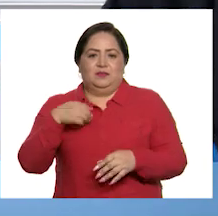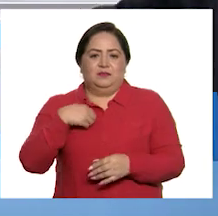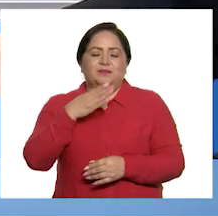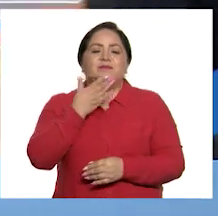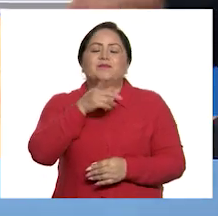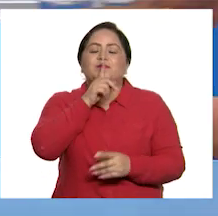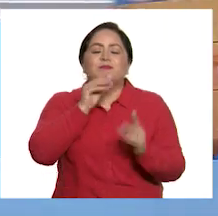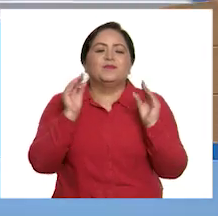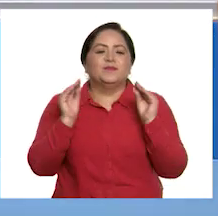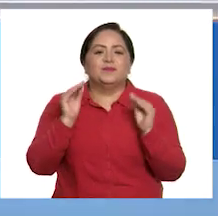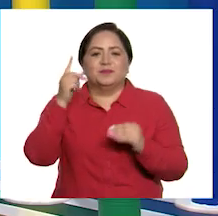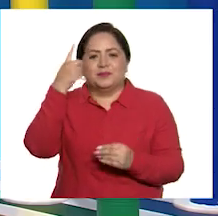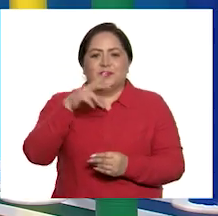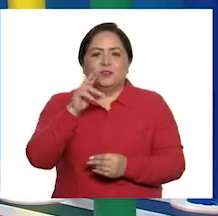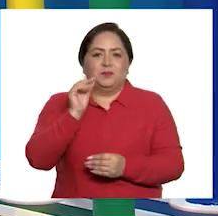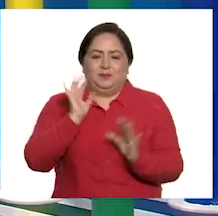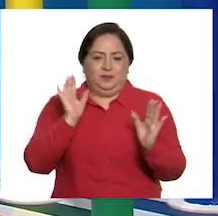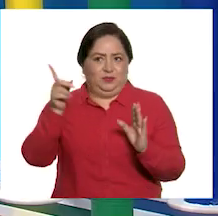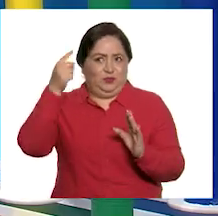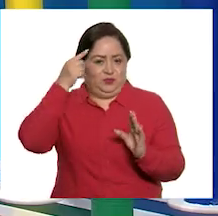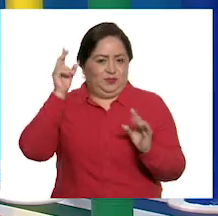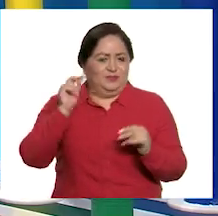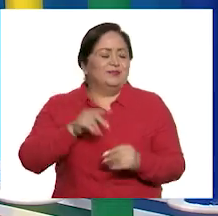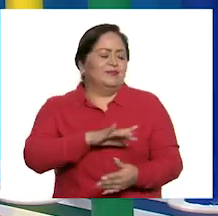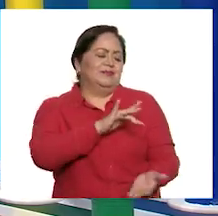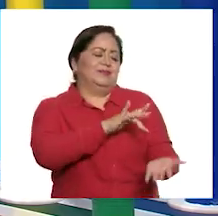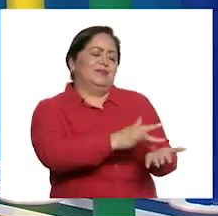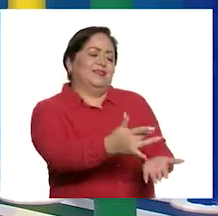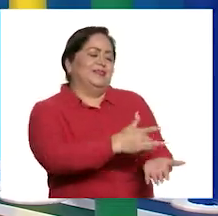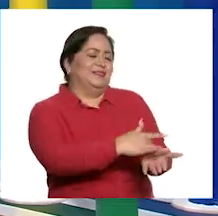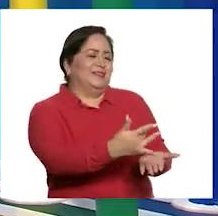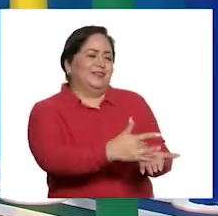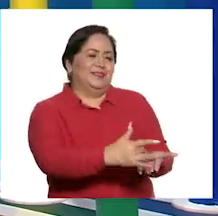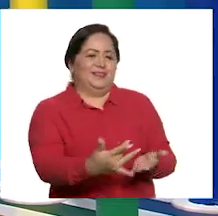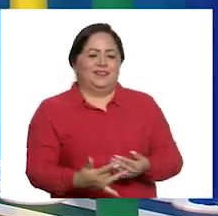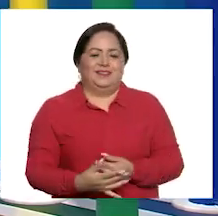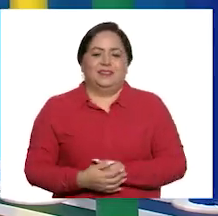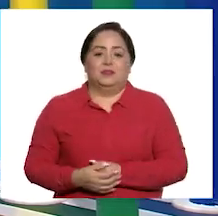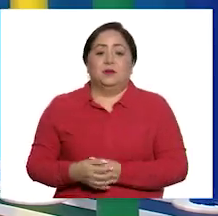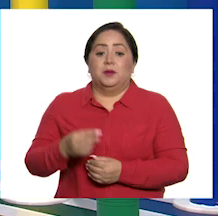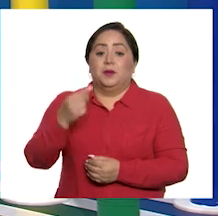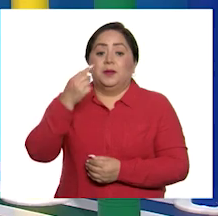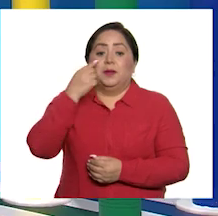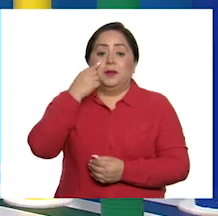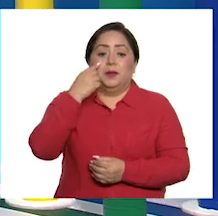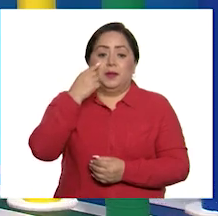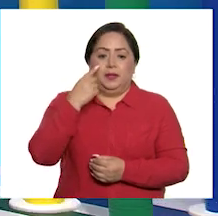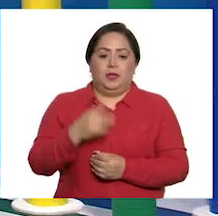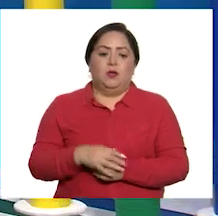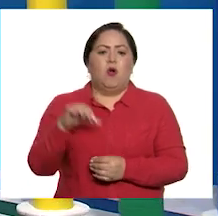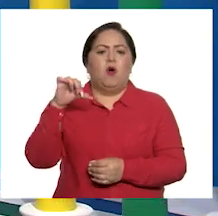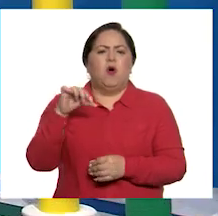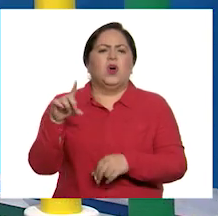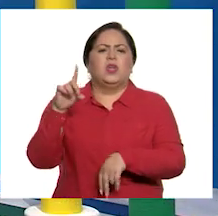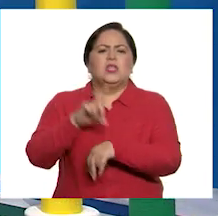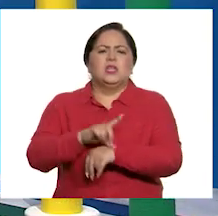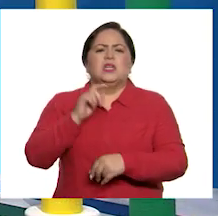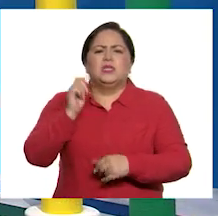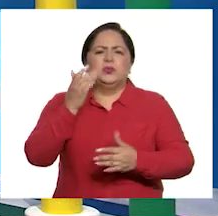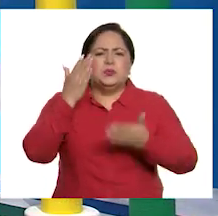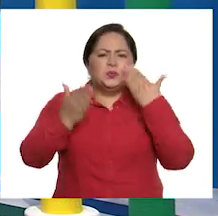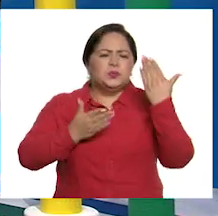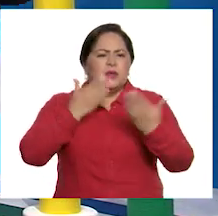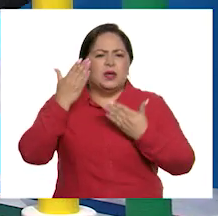maestro. Para que no se enoje, maestro. Muchas gracias. No se Muchas me gracias. Maestro. Mira, decía que el día de hoy estudiaremos